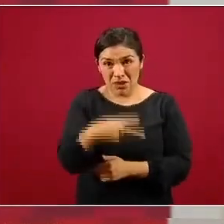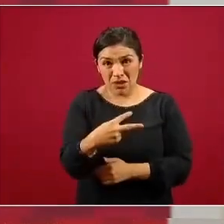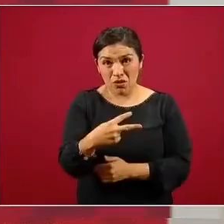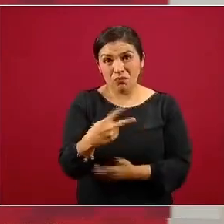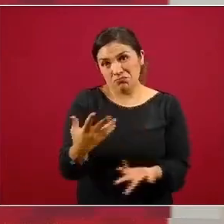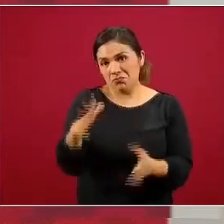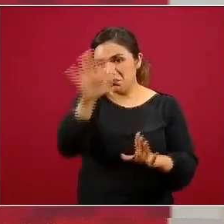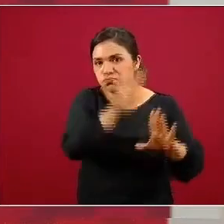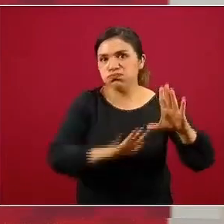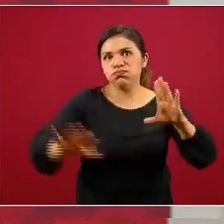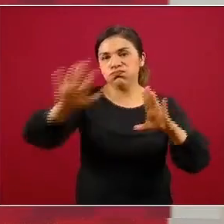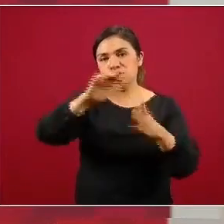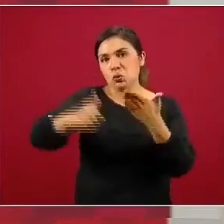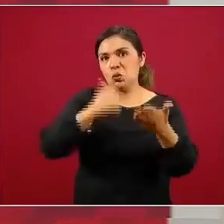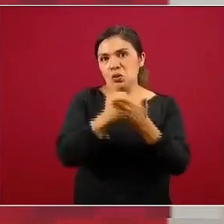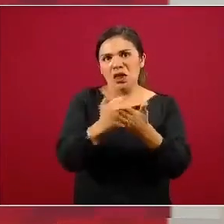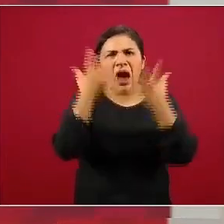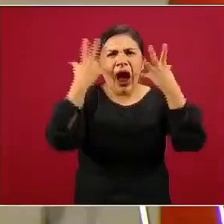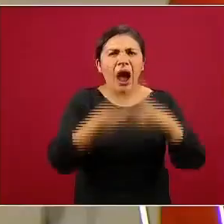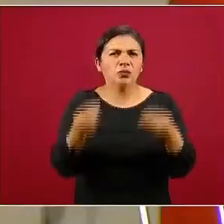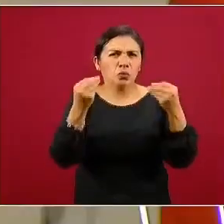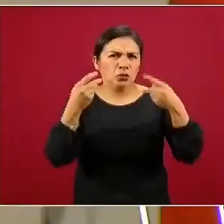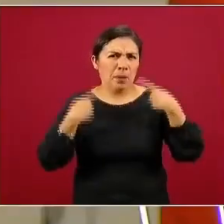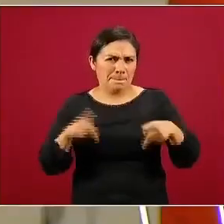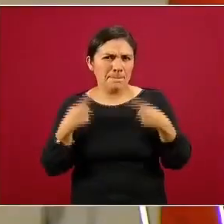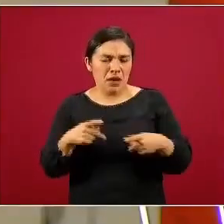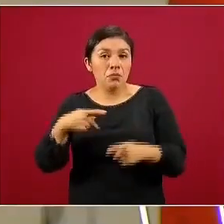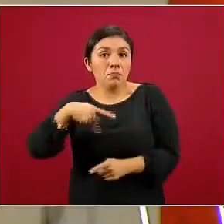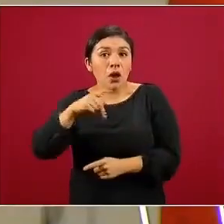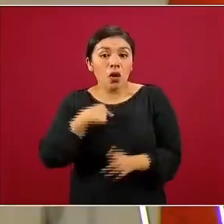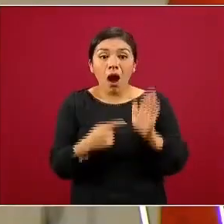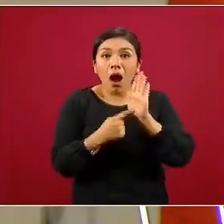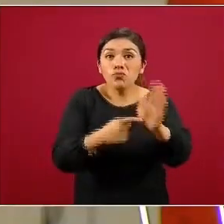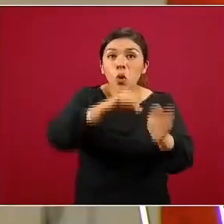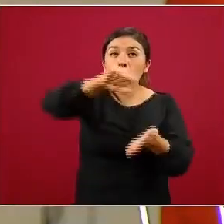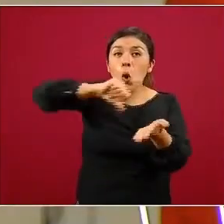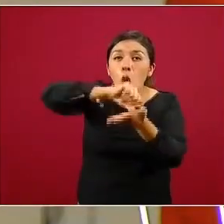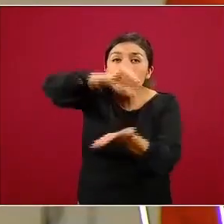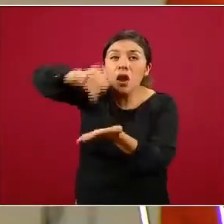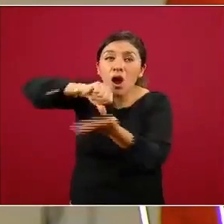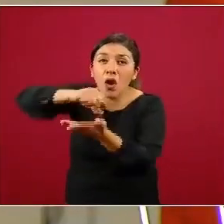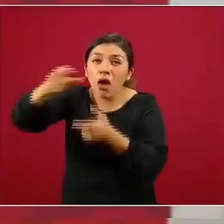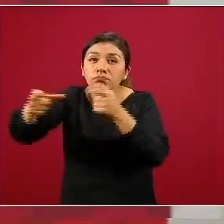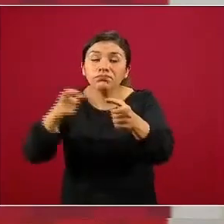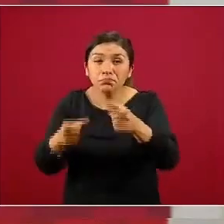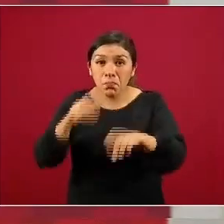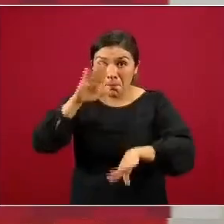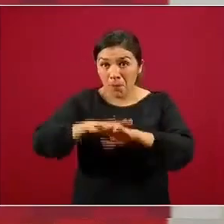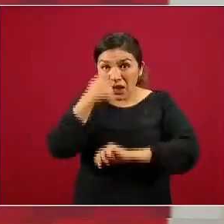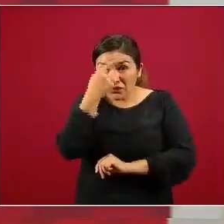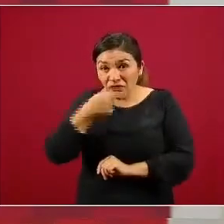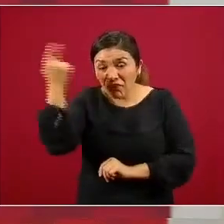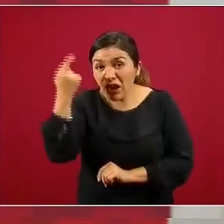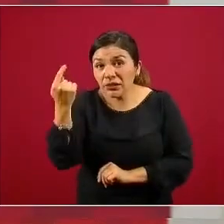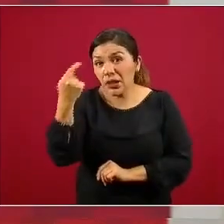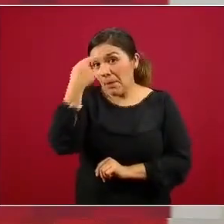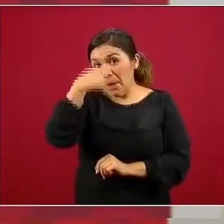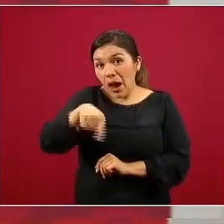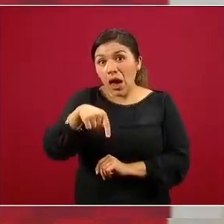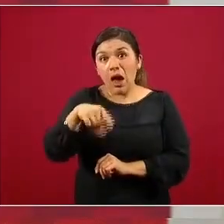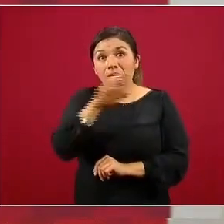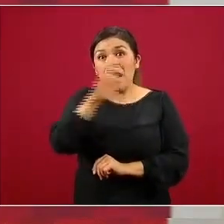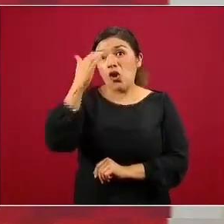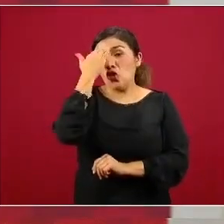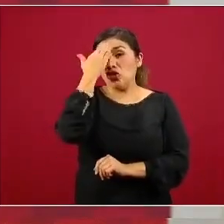es una urbe, una metrópolis muy poblada, representar los datos por colonia no facilita